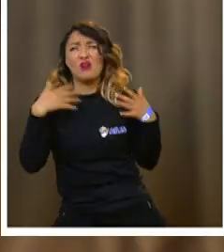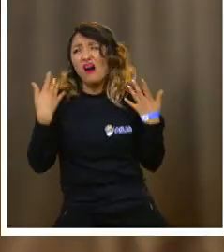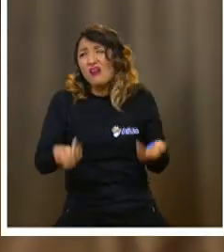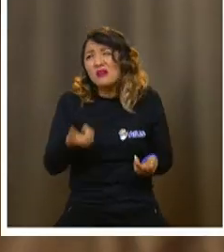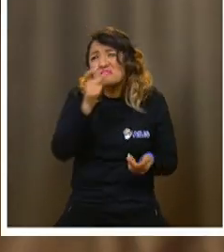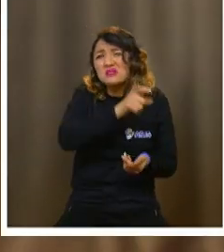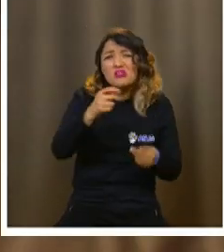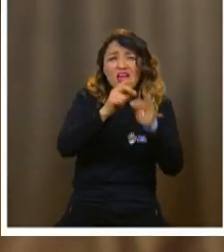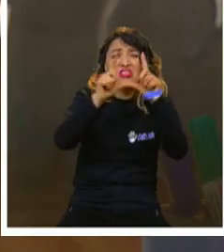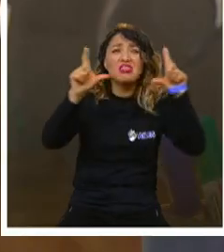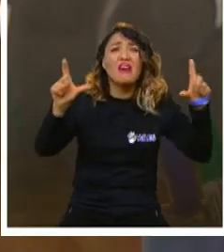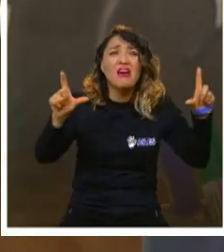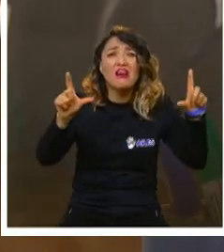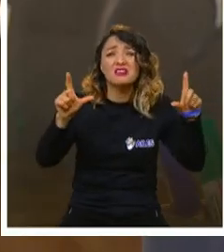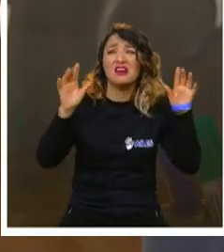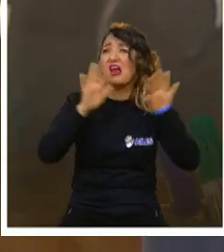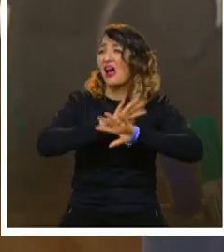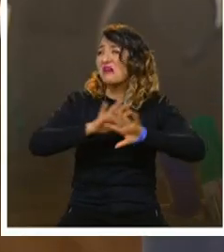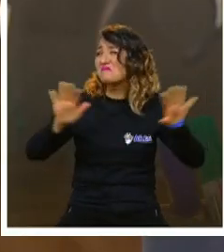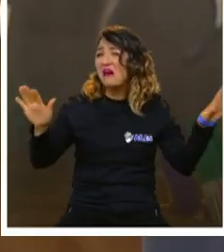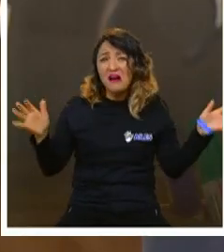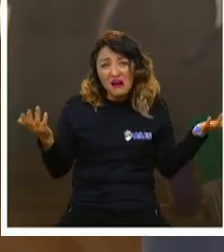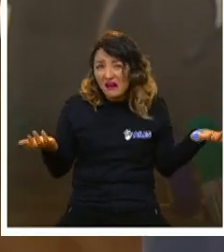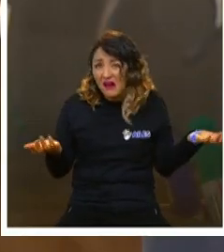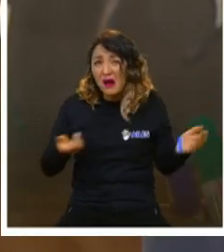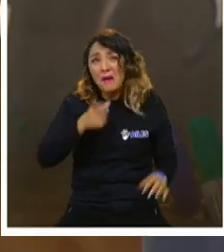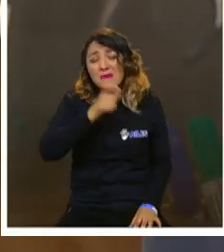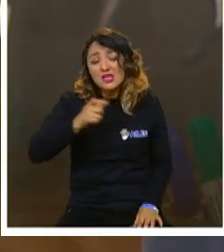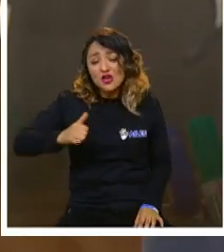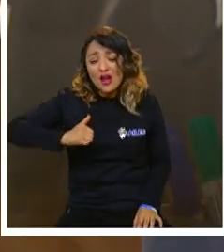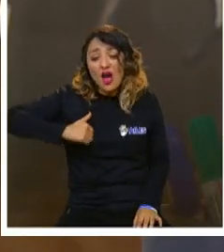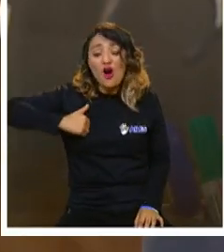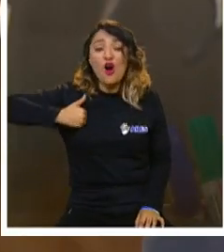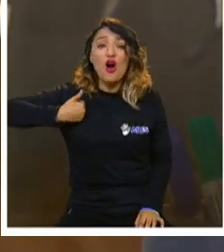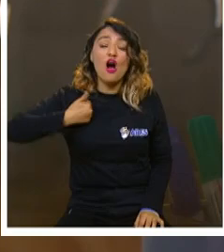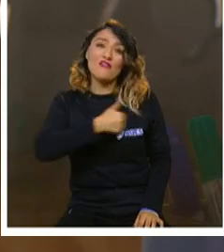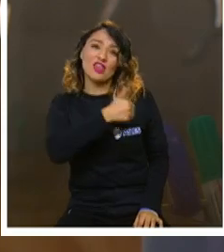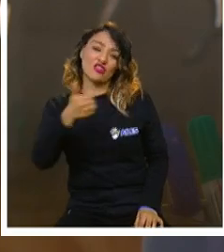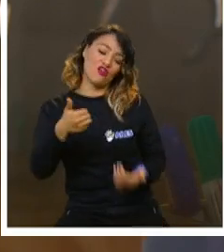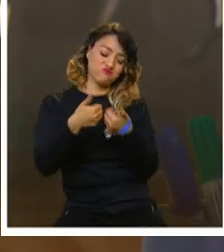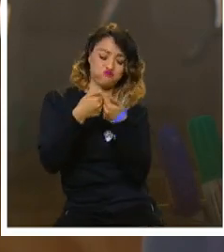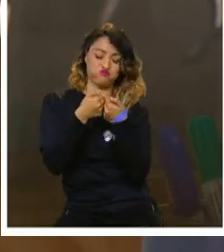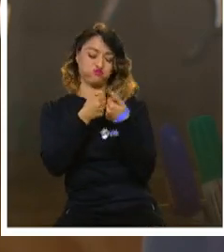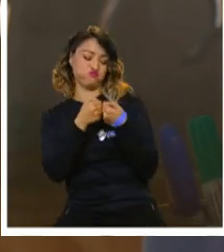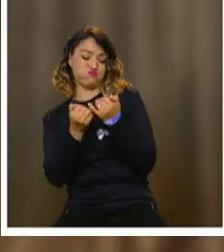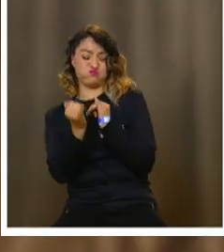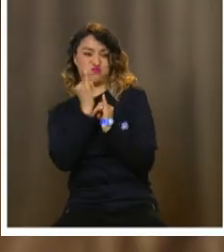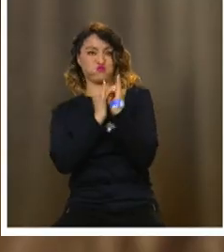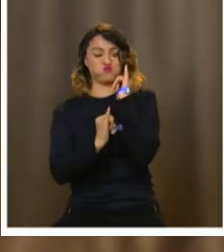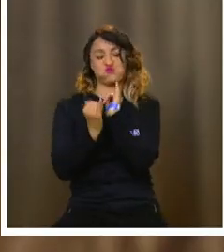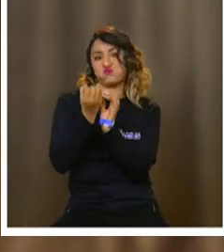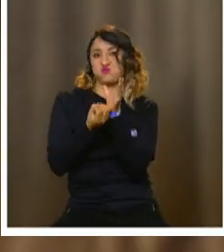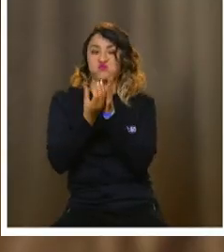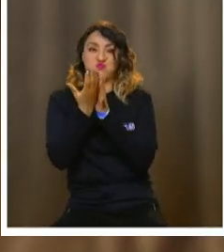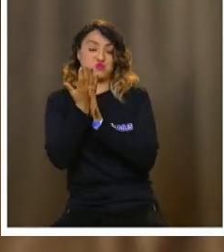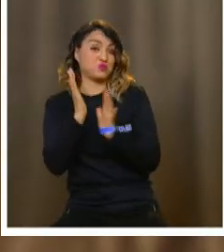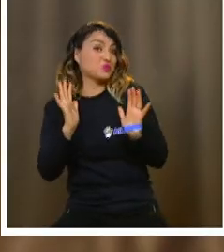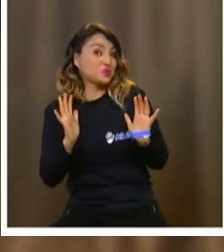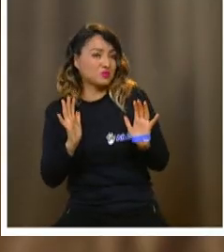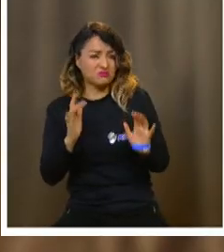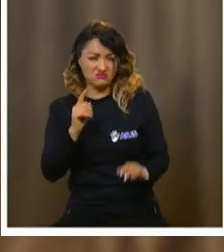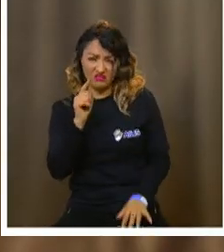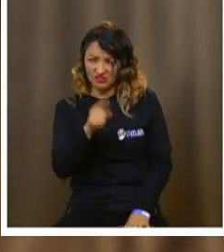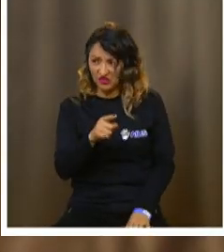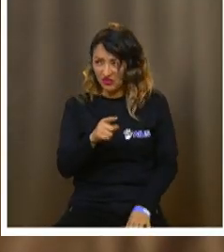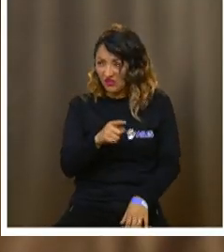televisión. Los jóvenes están en todo el tema de la realidad virtual. Bueno, ¿no? ¿Y me estás diciendo que te estás